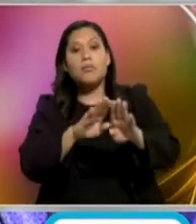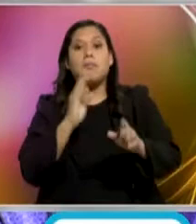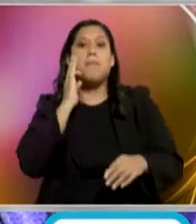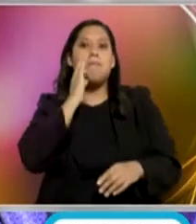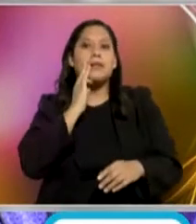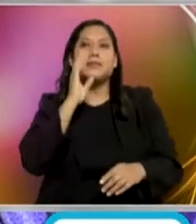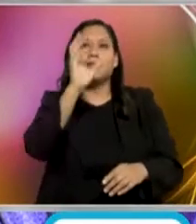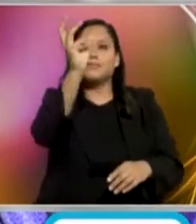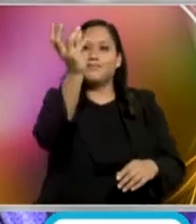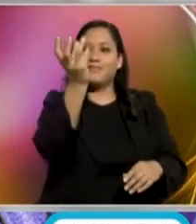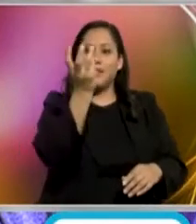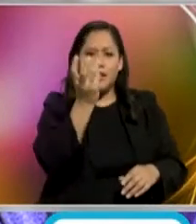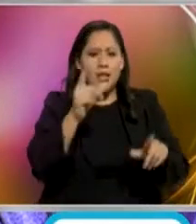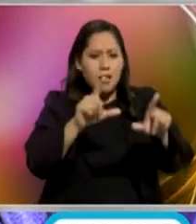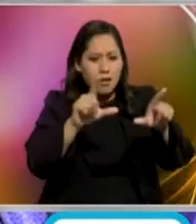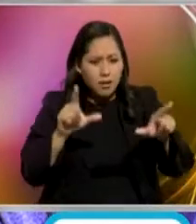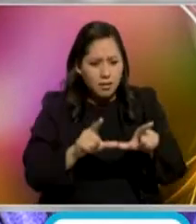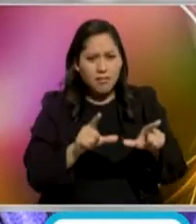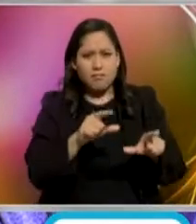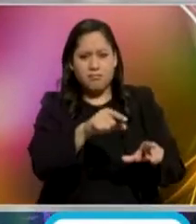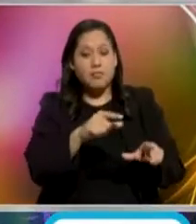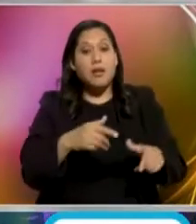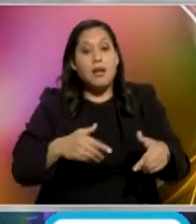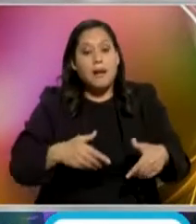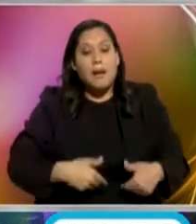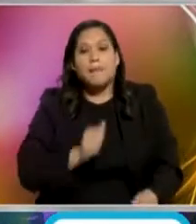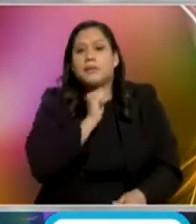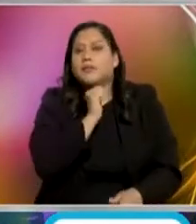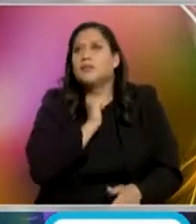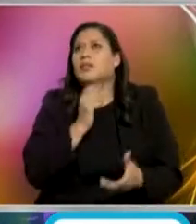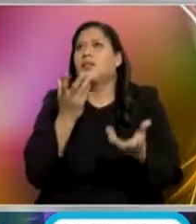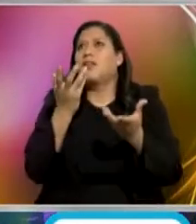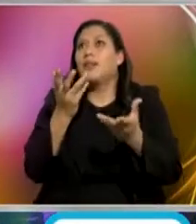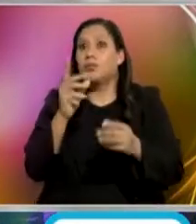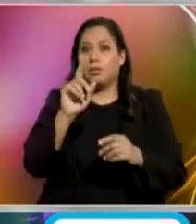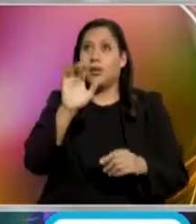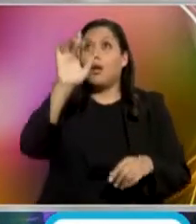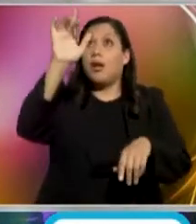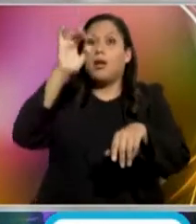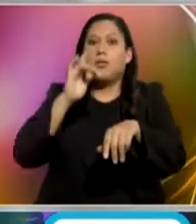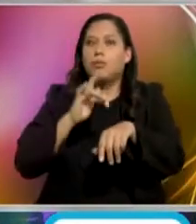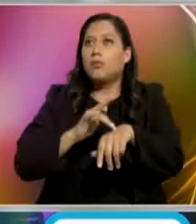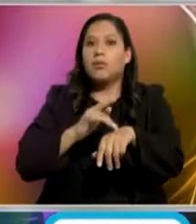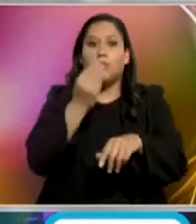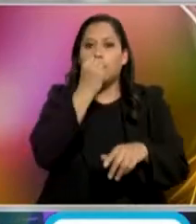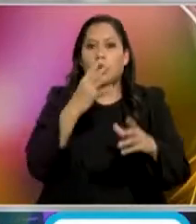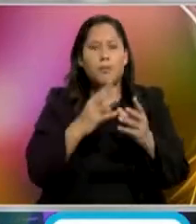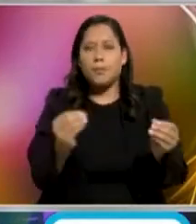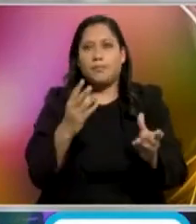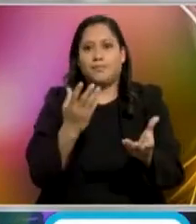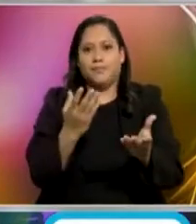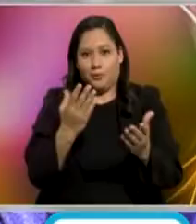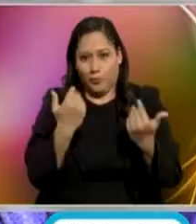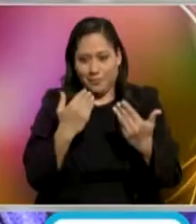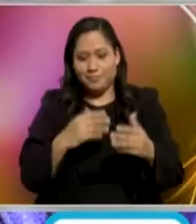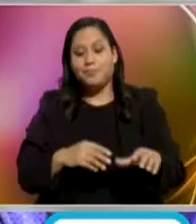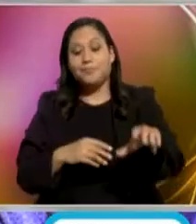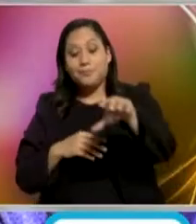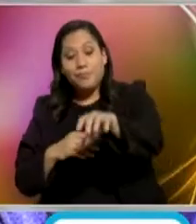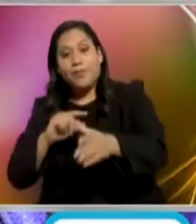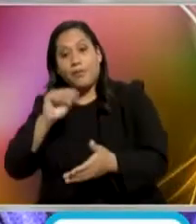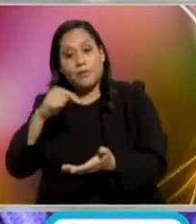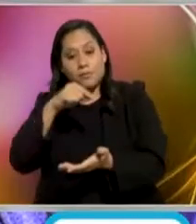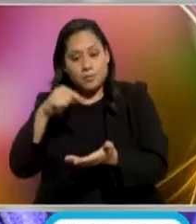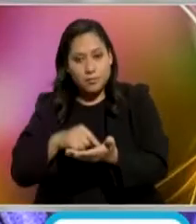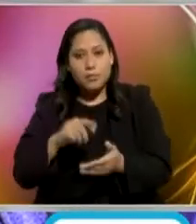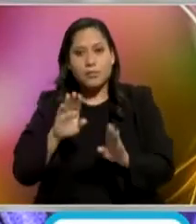manzanas maravillosas y un lago, y va usted a sufrir hambre y sed, pero no cada vez que se acerque, se va a retirar la comida. Otro que lo